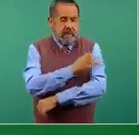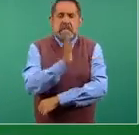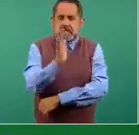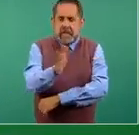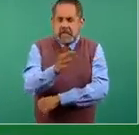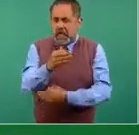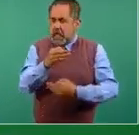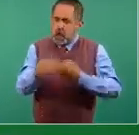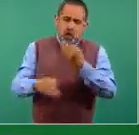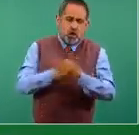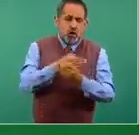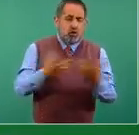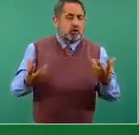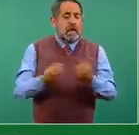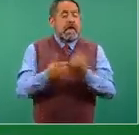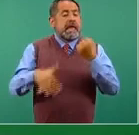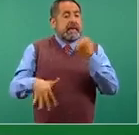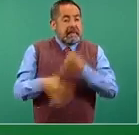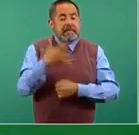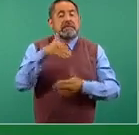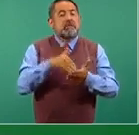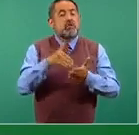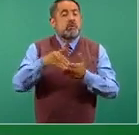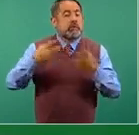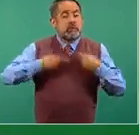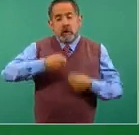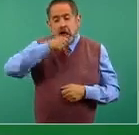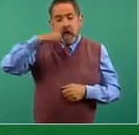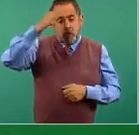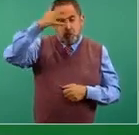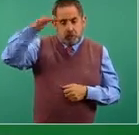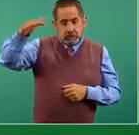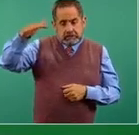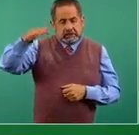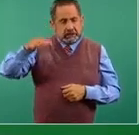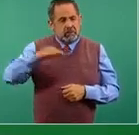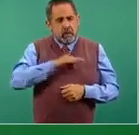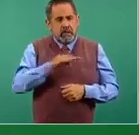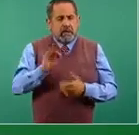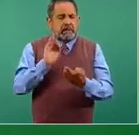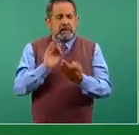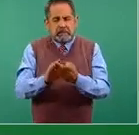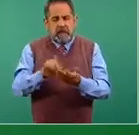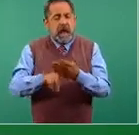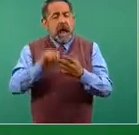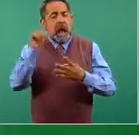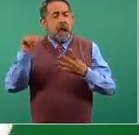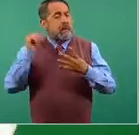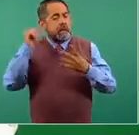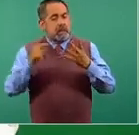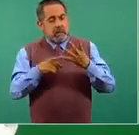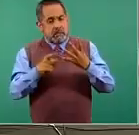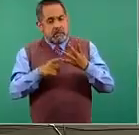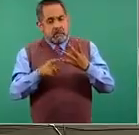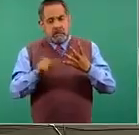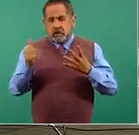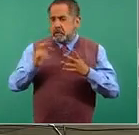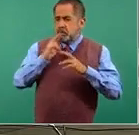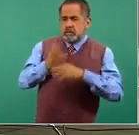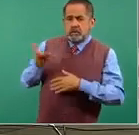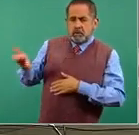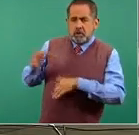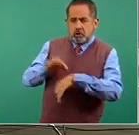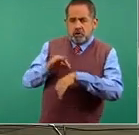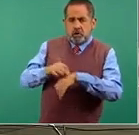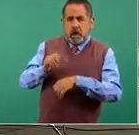la recibirían los 15 millones de personas adultas mayores cerca del final de abril. Lo otro se lo pido al